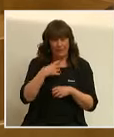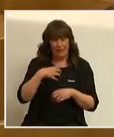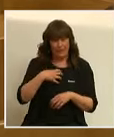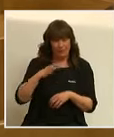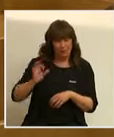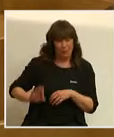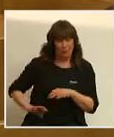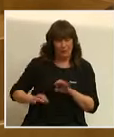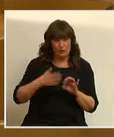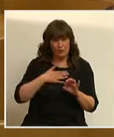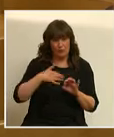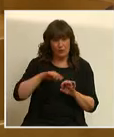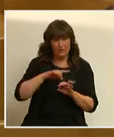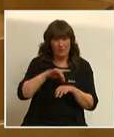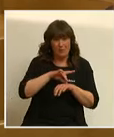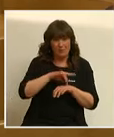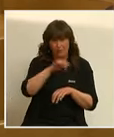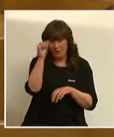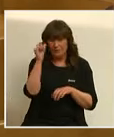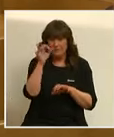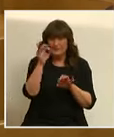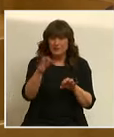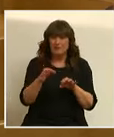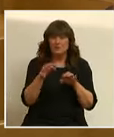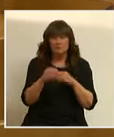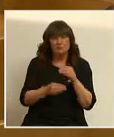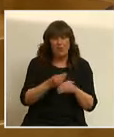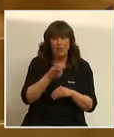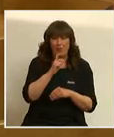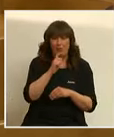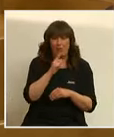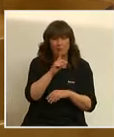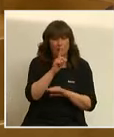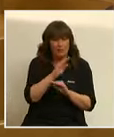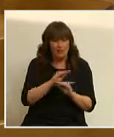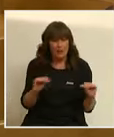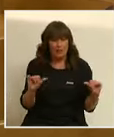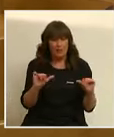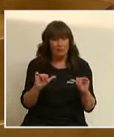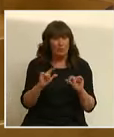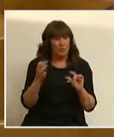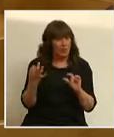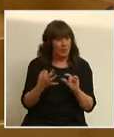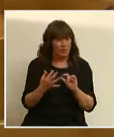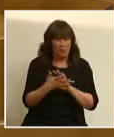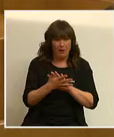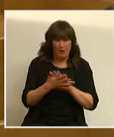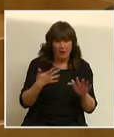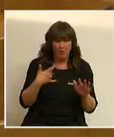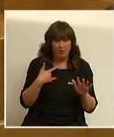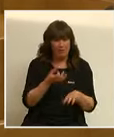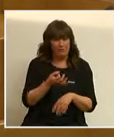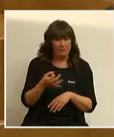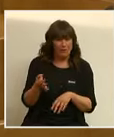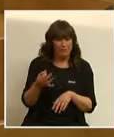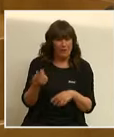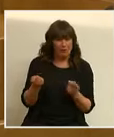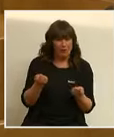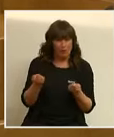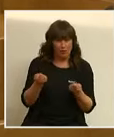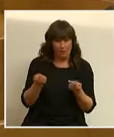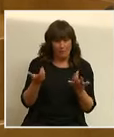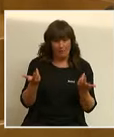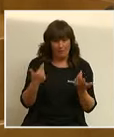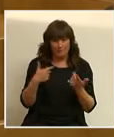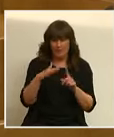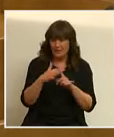realiza siempre de un modo silencioso, pero de ser rápida, eficaz y coordinada. Y en este caso,